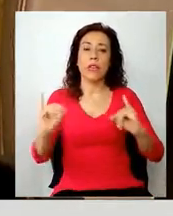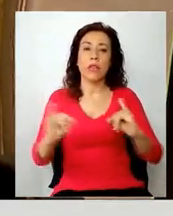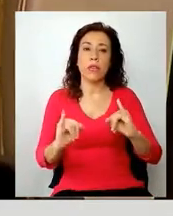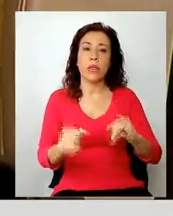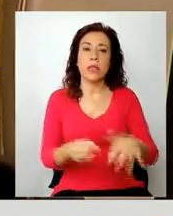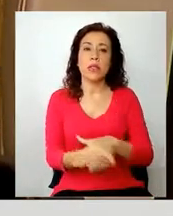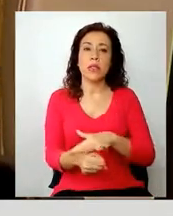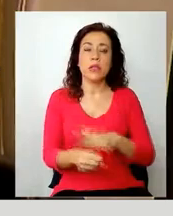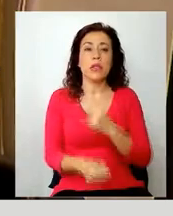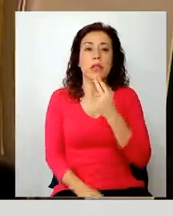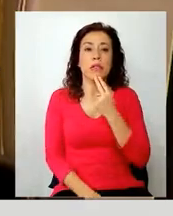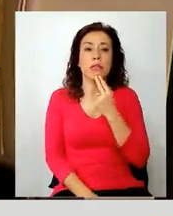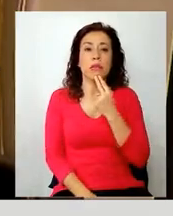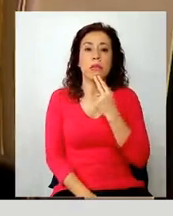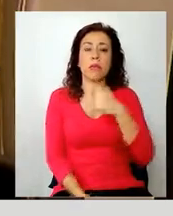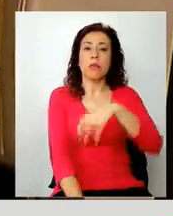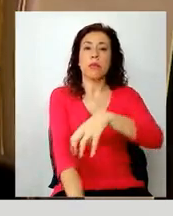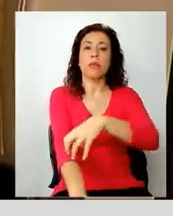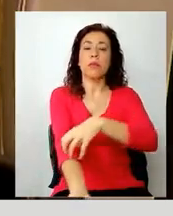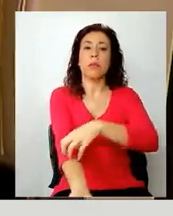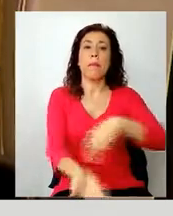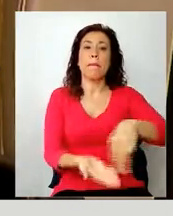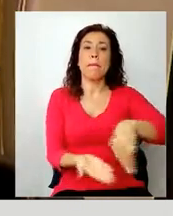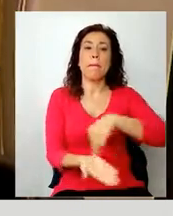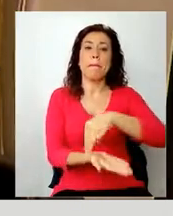viviendo en la región de maule específicamente